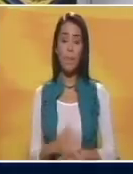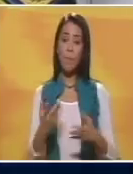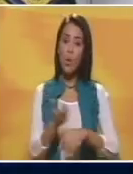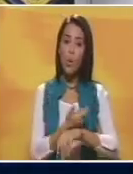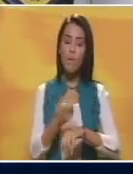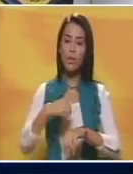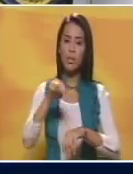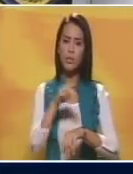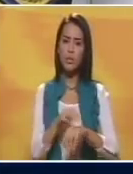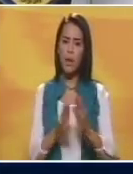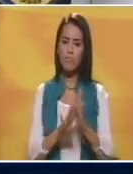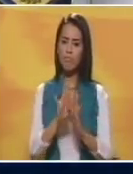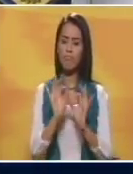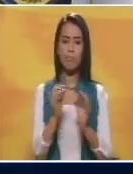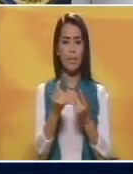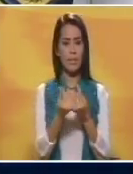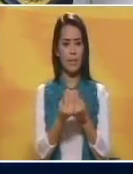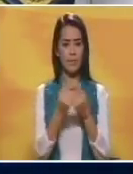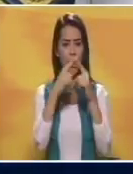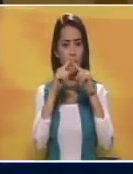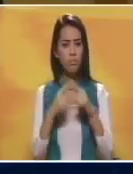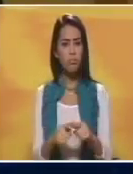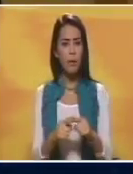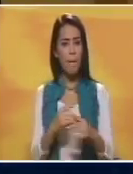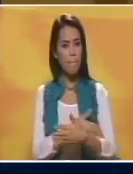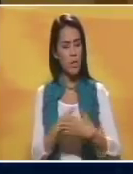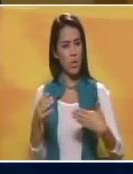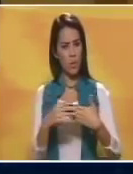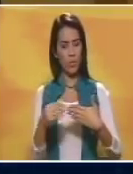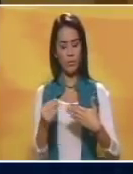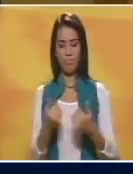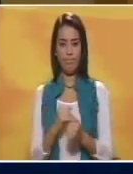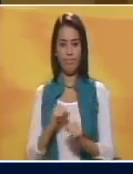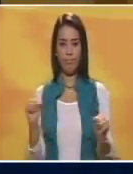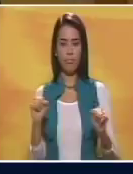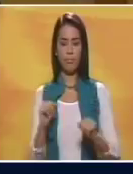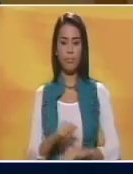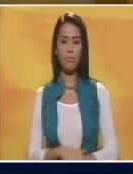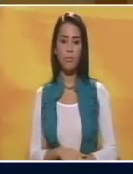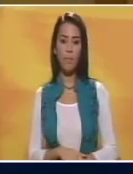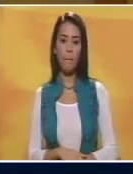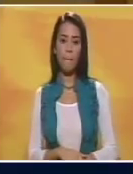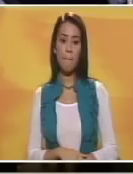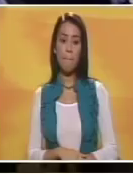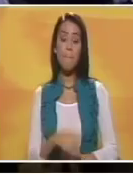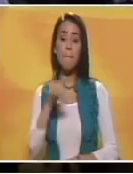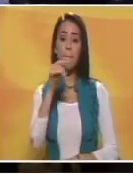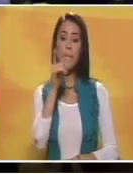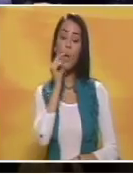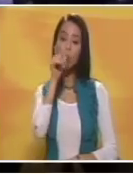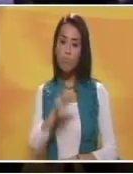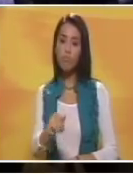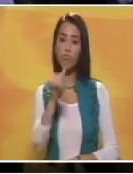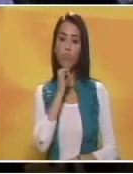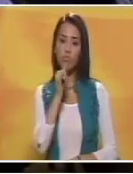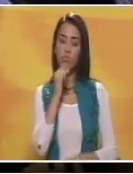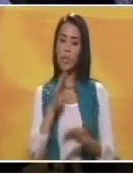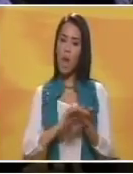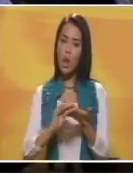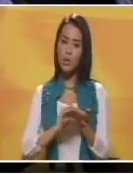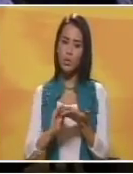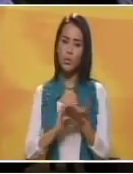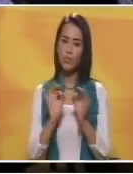nacional, supera esa cifra en millones de dólares. El presidente de Fedeagro, Aquiles Hopkins, por su parte señaló que la solución